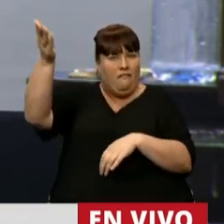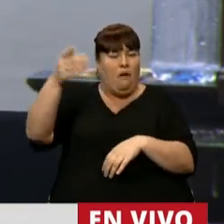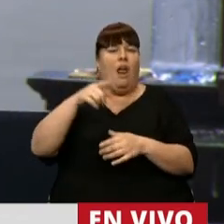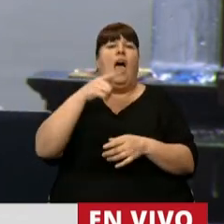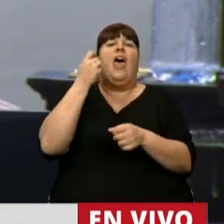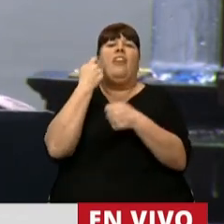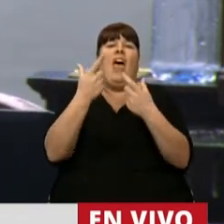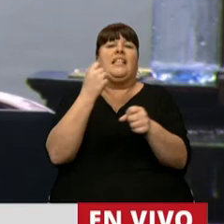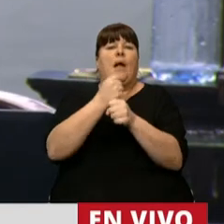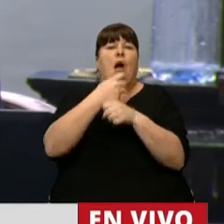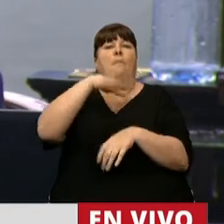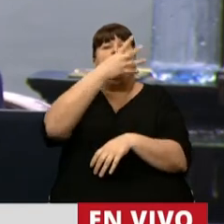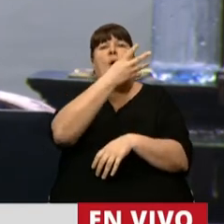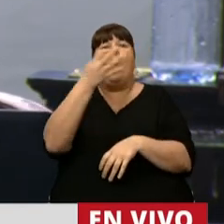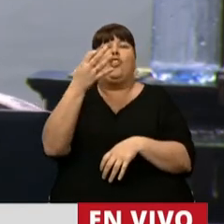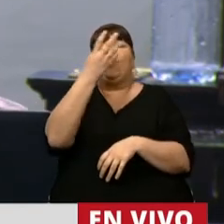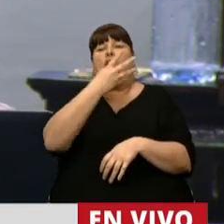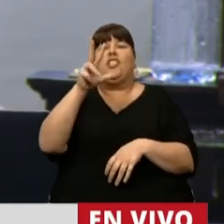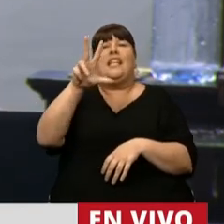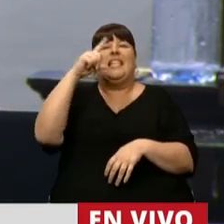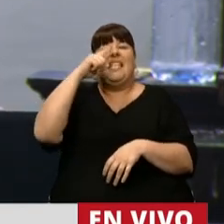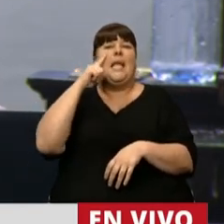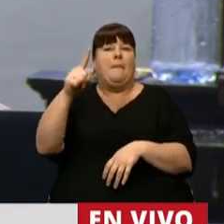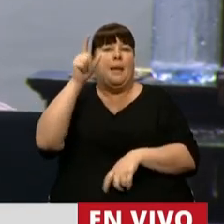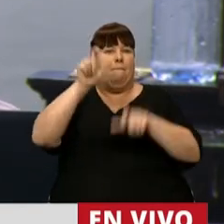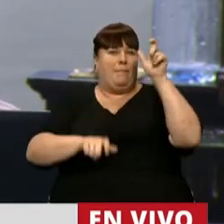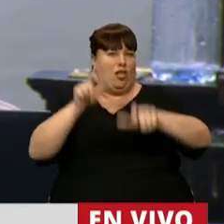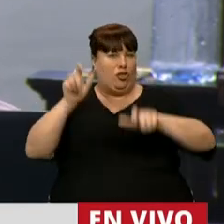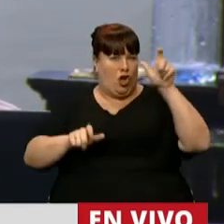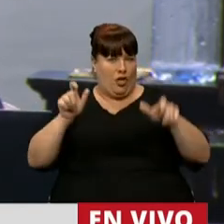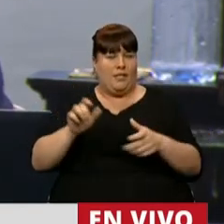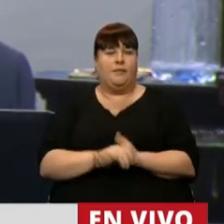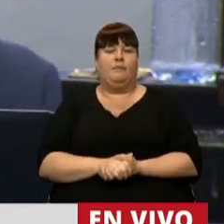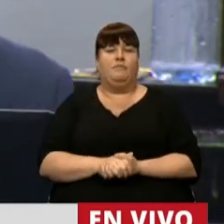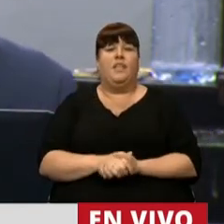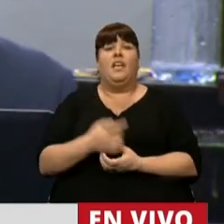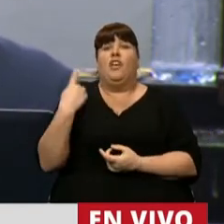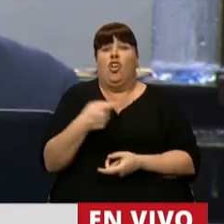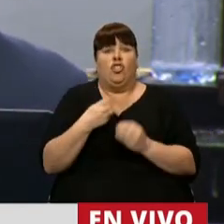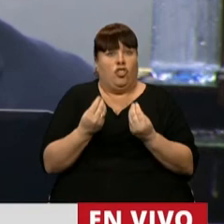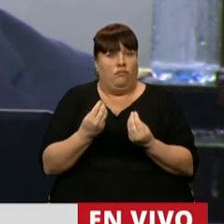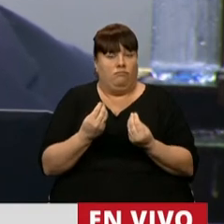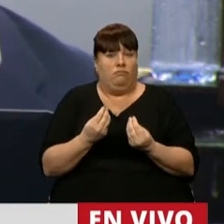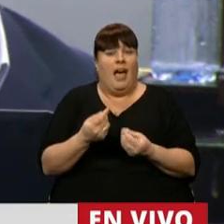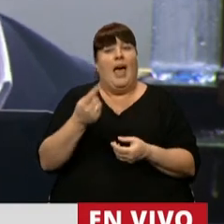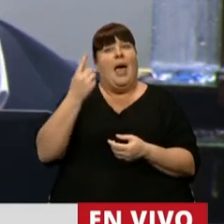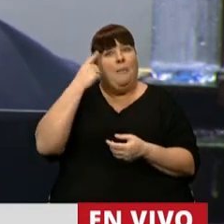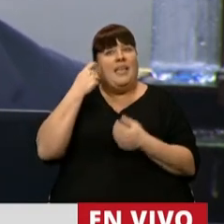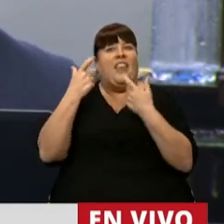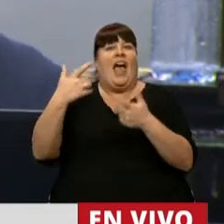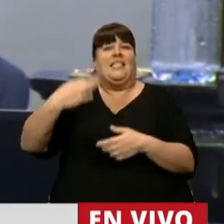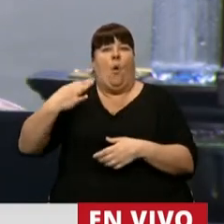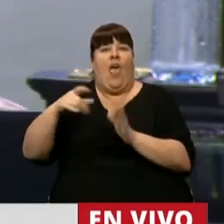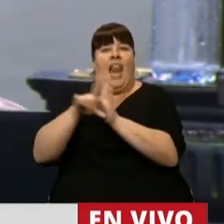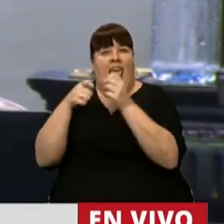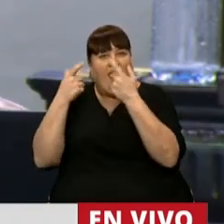genera empleo para más de 437.000 personas. ¿Y qué hicimos? En lugar de darle seguridad